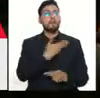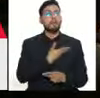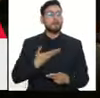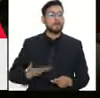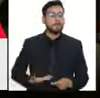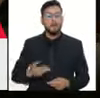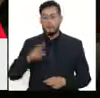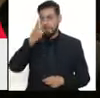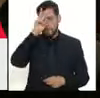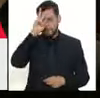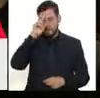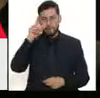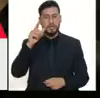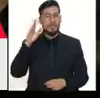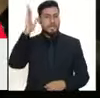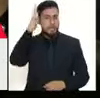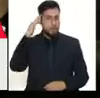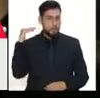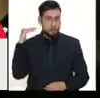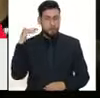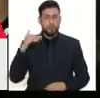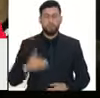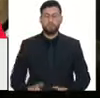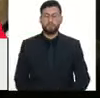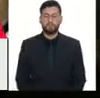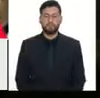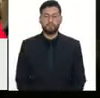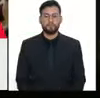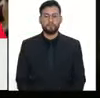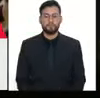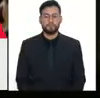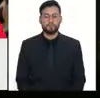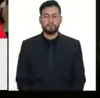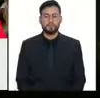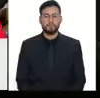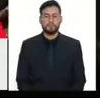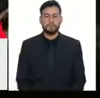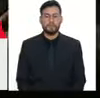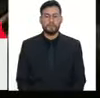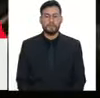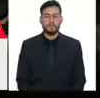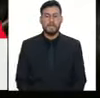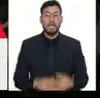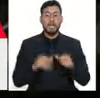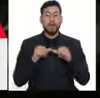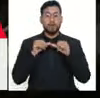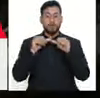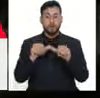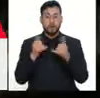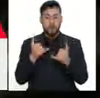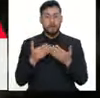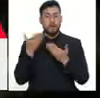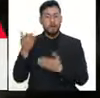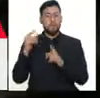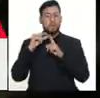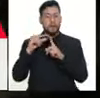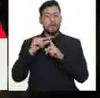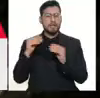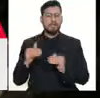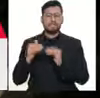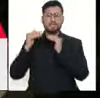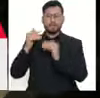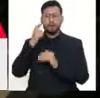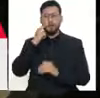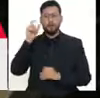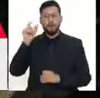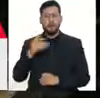presidenta de Perú, Dina Ercilia Boluarte Segarra. A continuación, palabras del